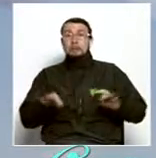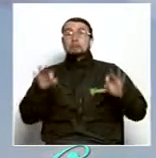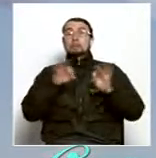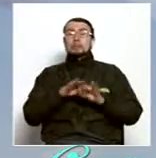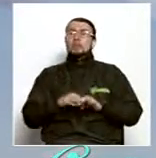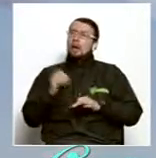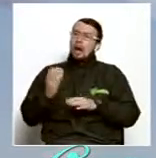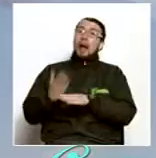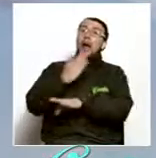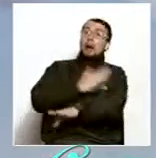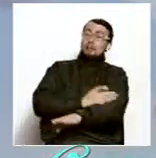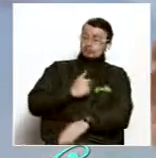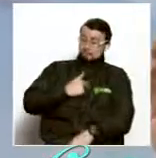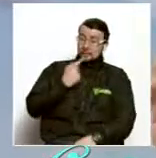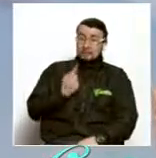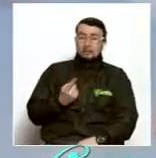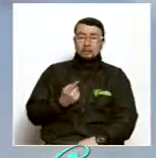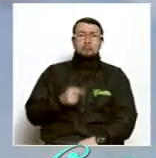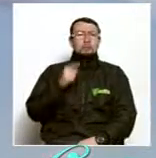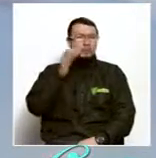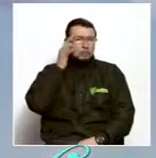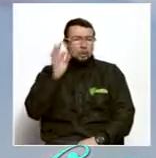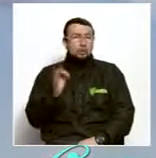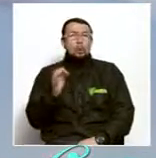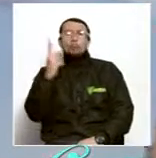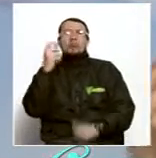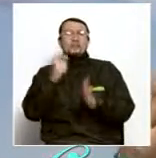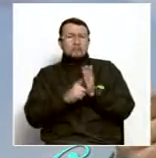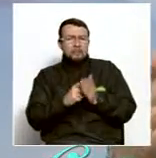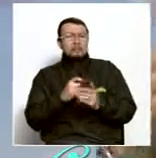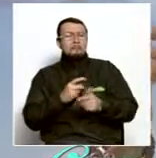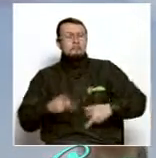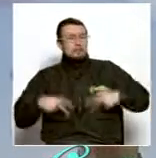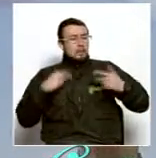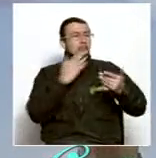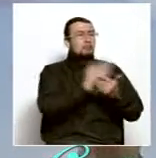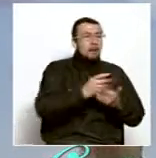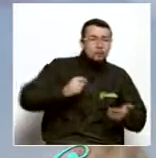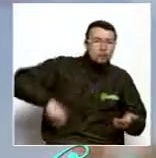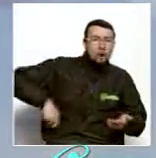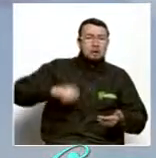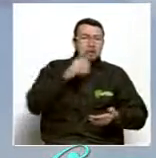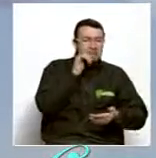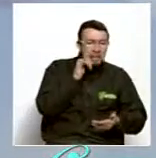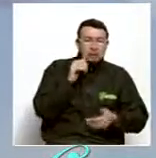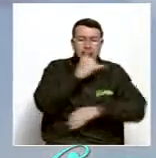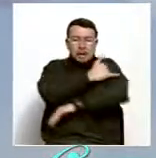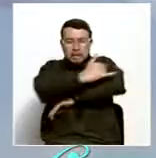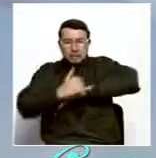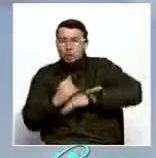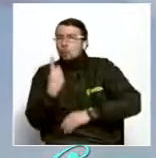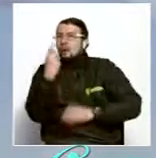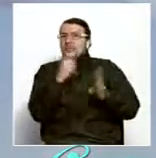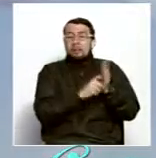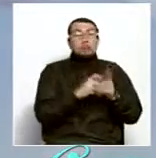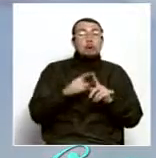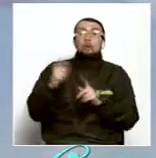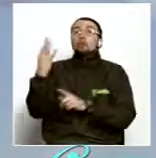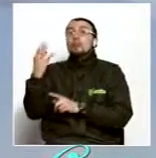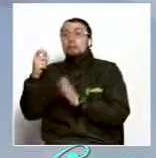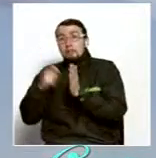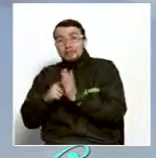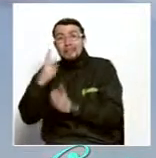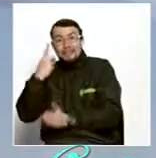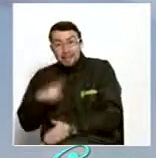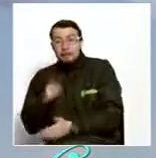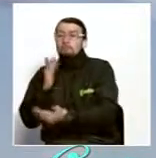decía anteriormente, uno podrá ir una vez en la vida donde el abogado, donde el ingeniero, donde el arquitecto, pero tenemos que ir tres veces al día donde